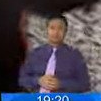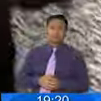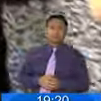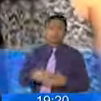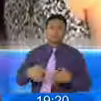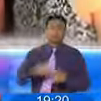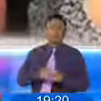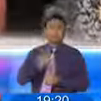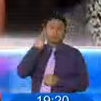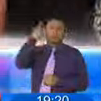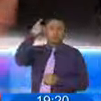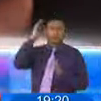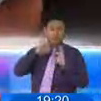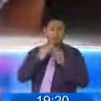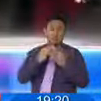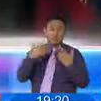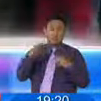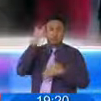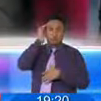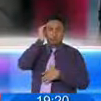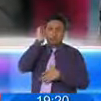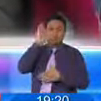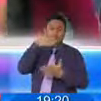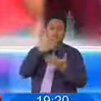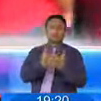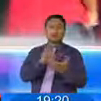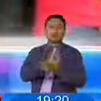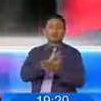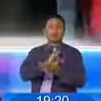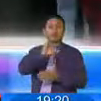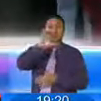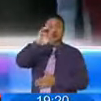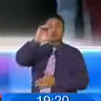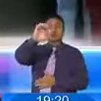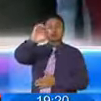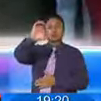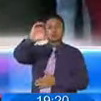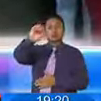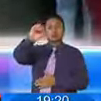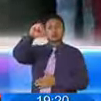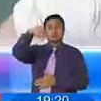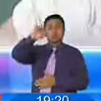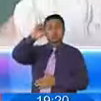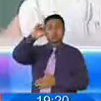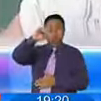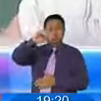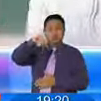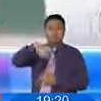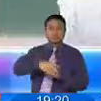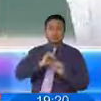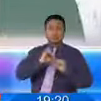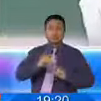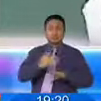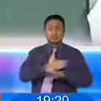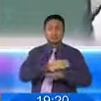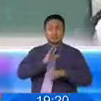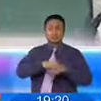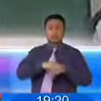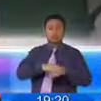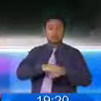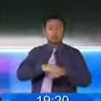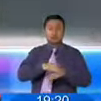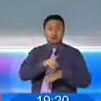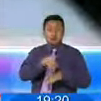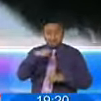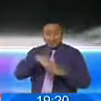Angustiados, varios padres de familia acudieron hasta la unidad educativa Ecomundo ubicada en la avenida Juan Tancamarengo, donde se había reportado una amenaza de